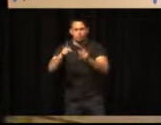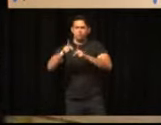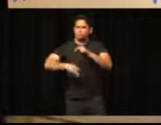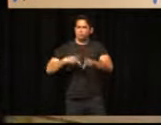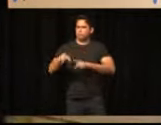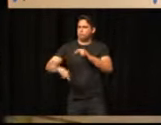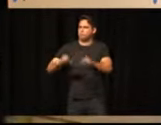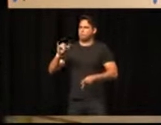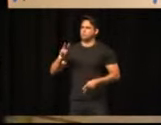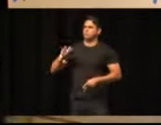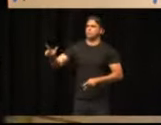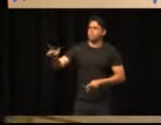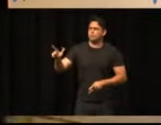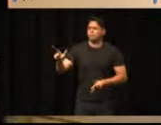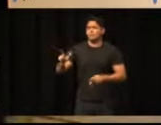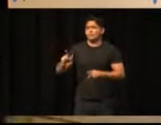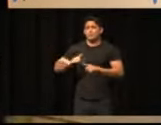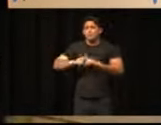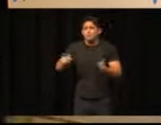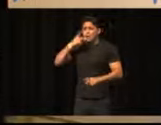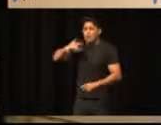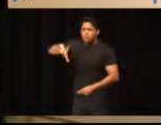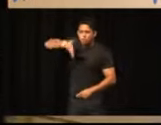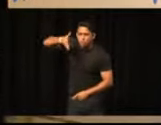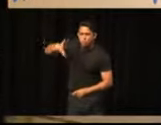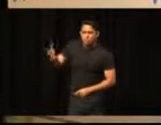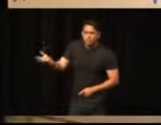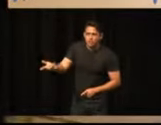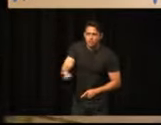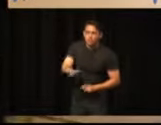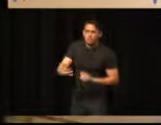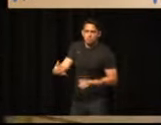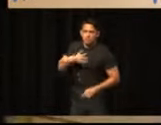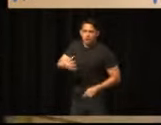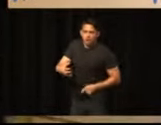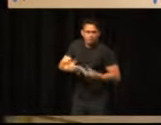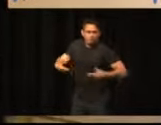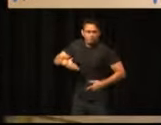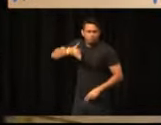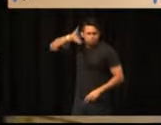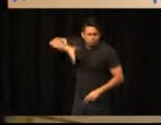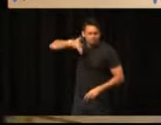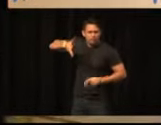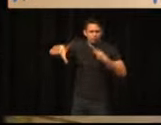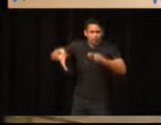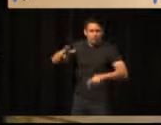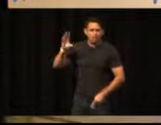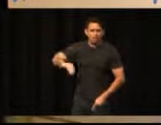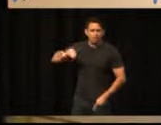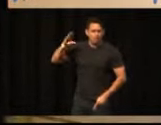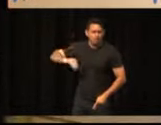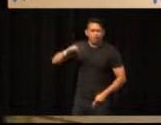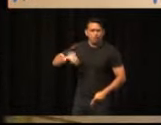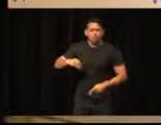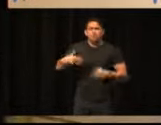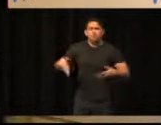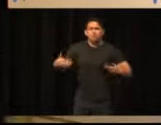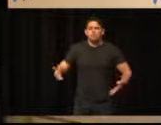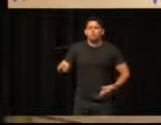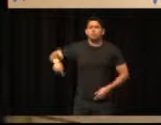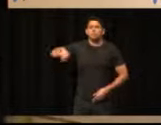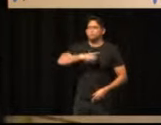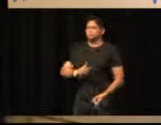asociaciones de la sociedad civil, puesto que esto va a causar determinados